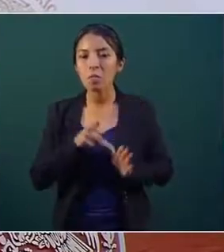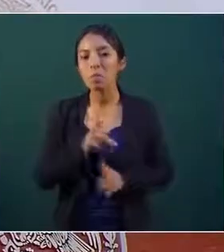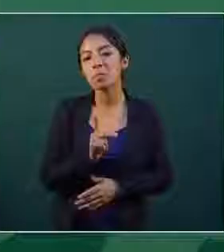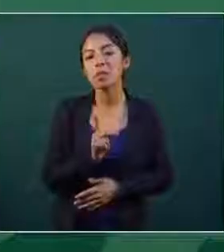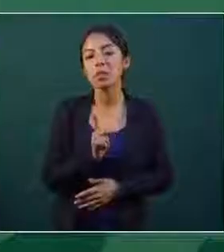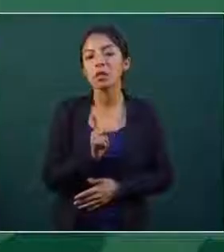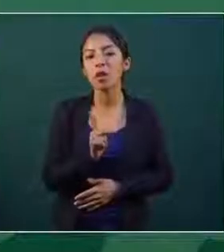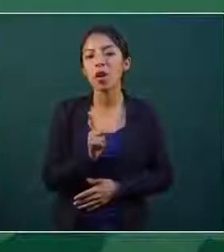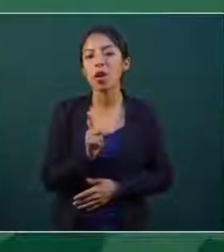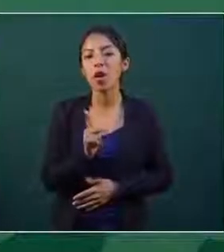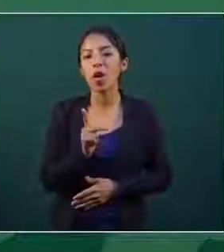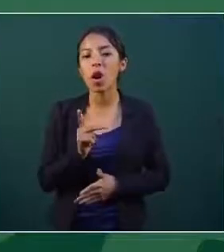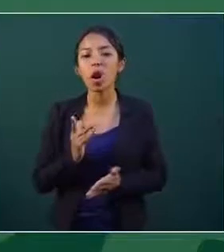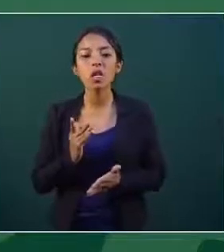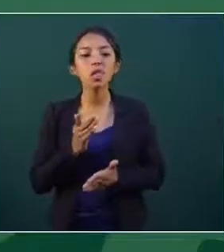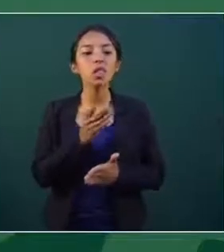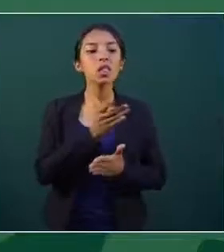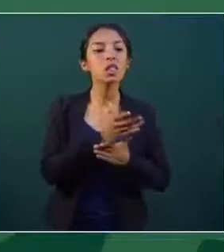de Tula.